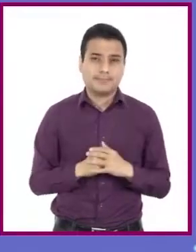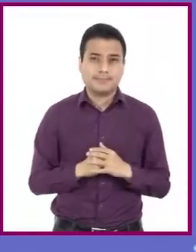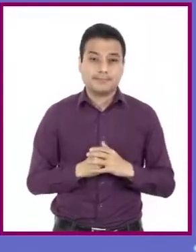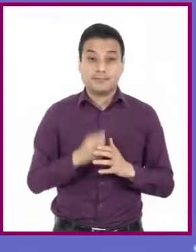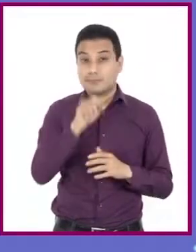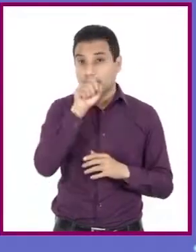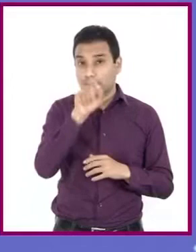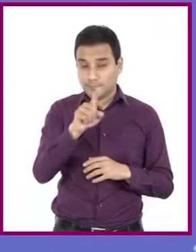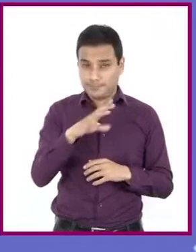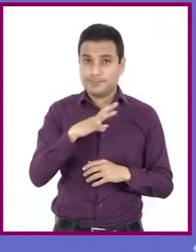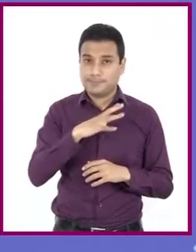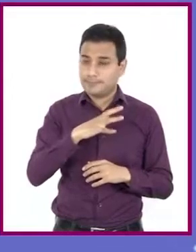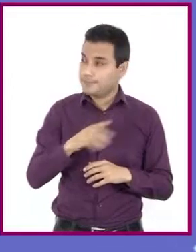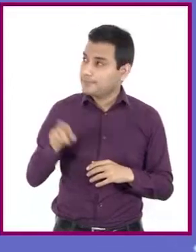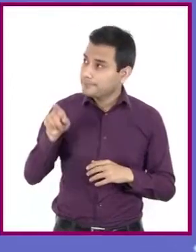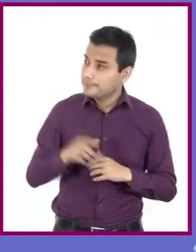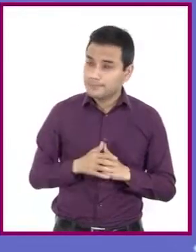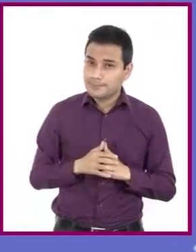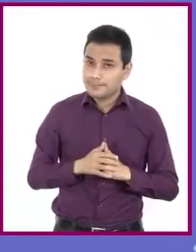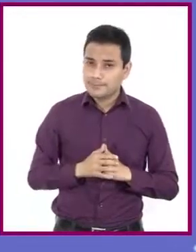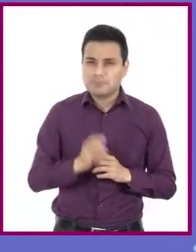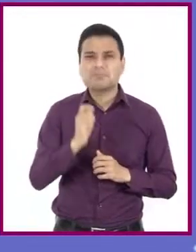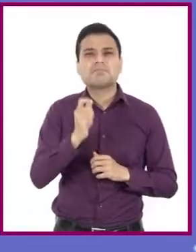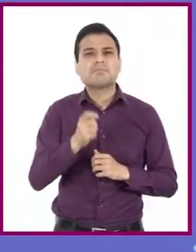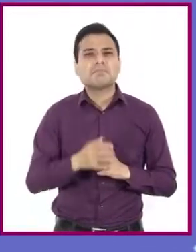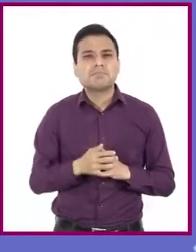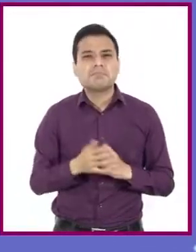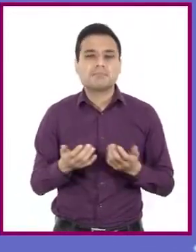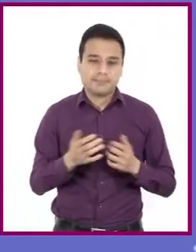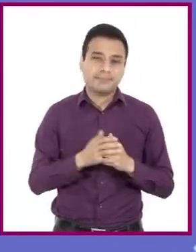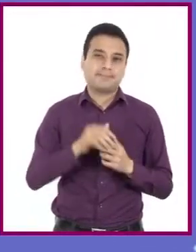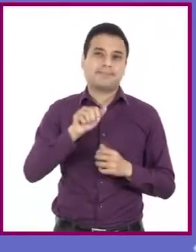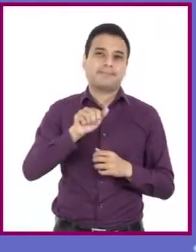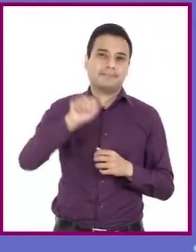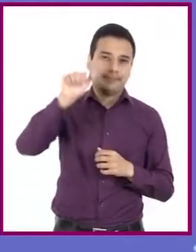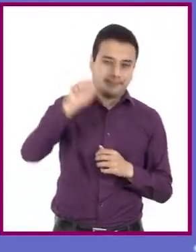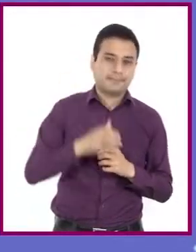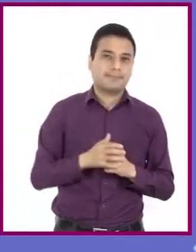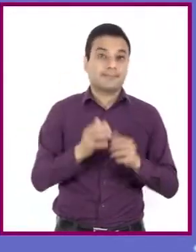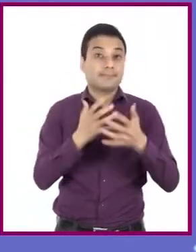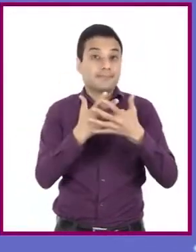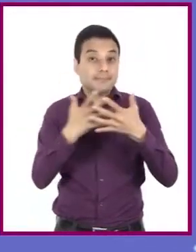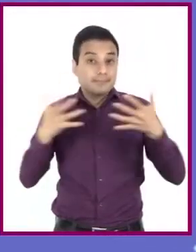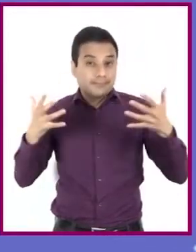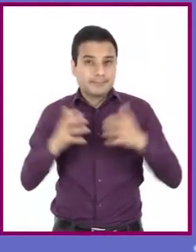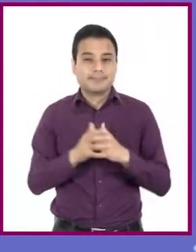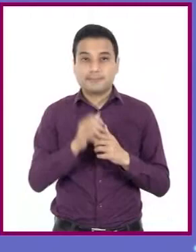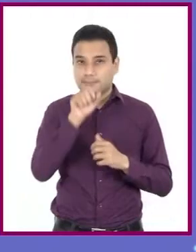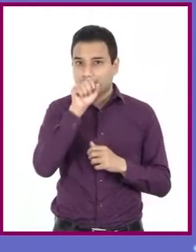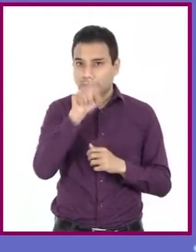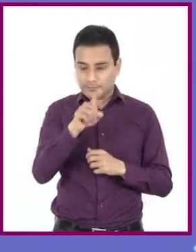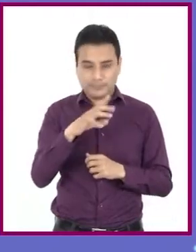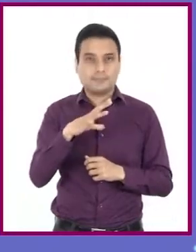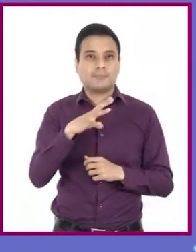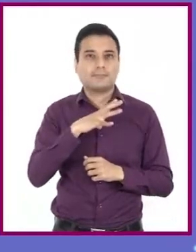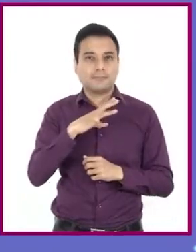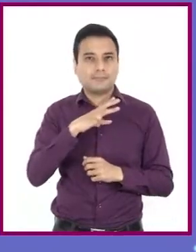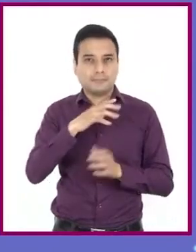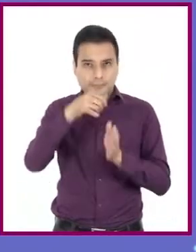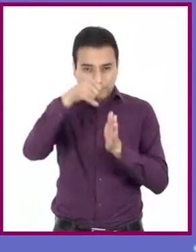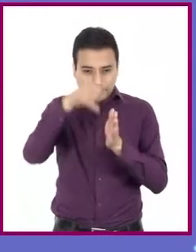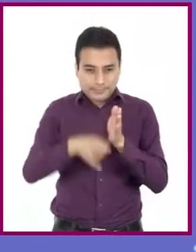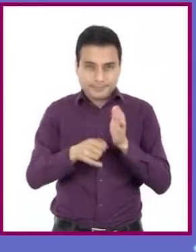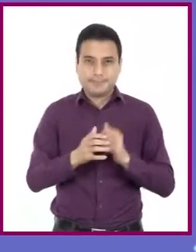También hay formas tridimensionales, que además de tener altura y ancho, tienen profundidad, o